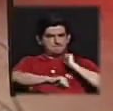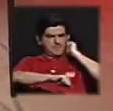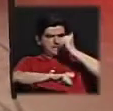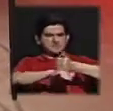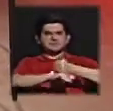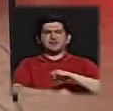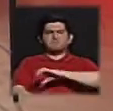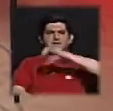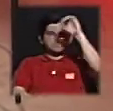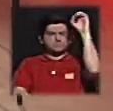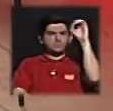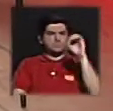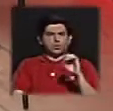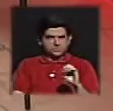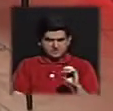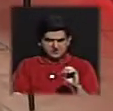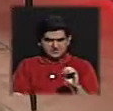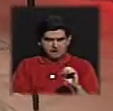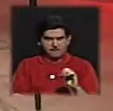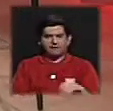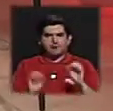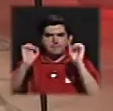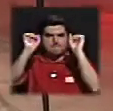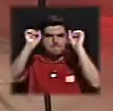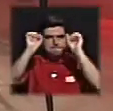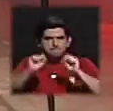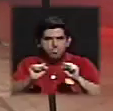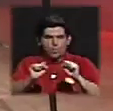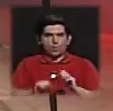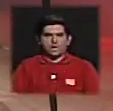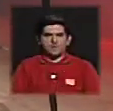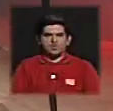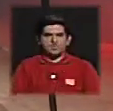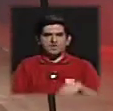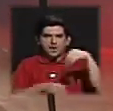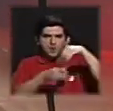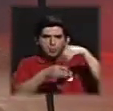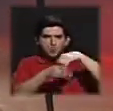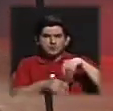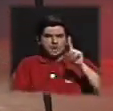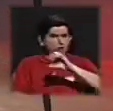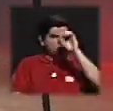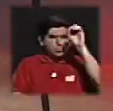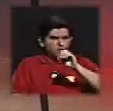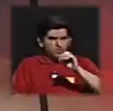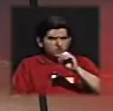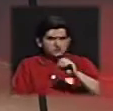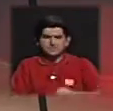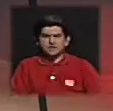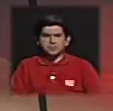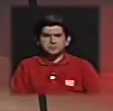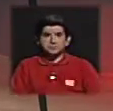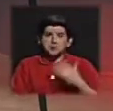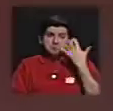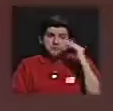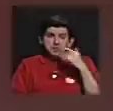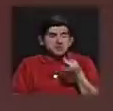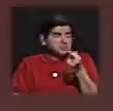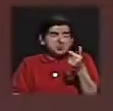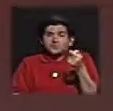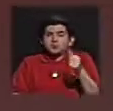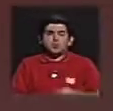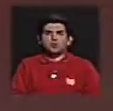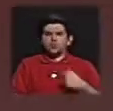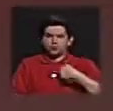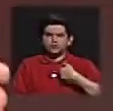es el porcentaje que son las cuotas. Si no es el 1%, porque parecer que es muy poquito,